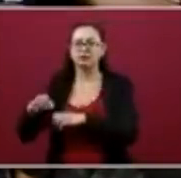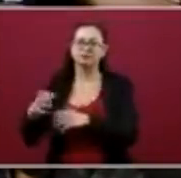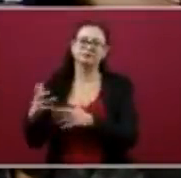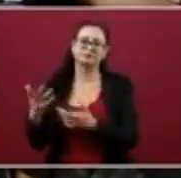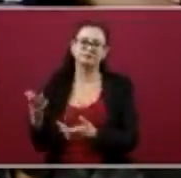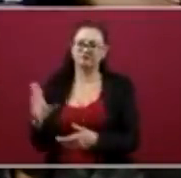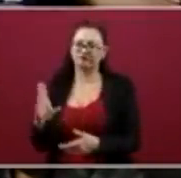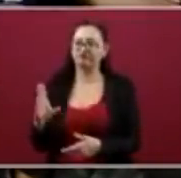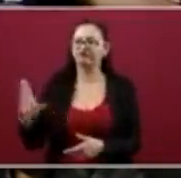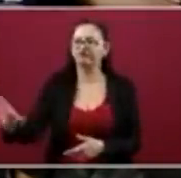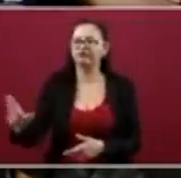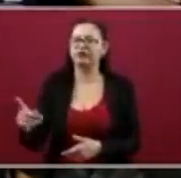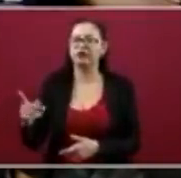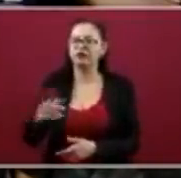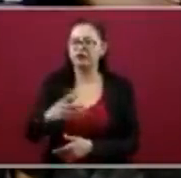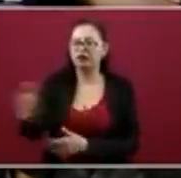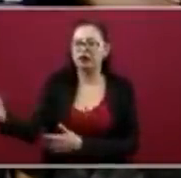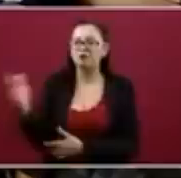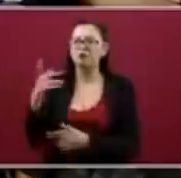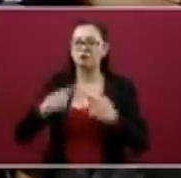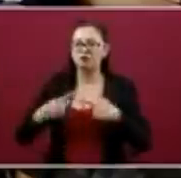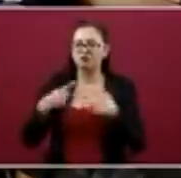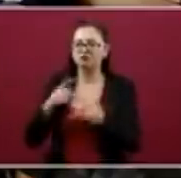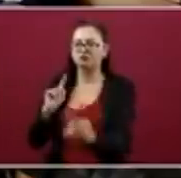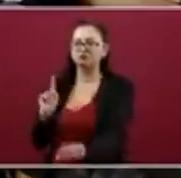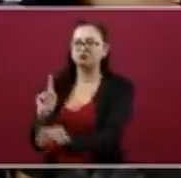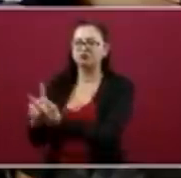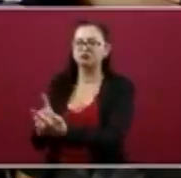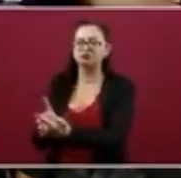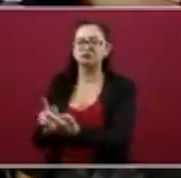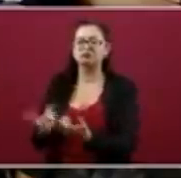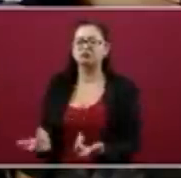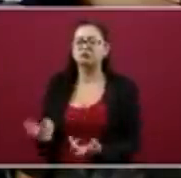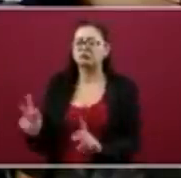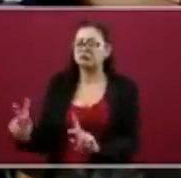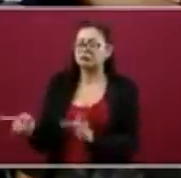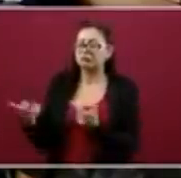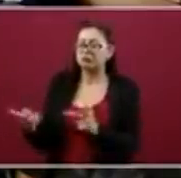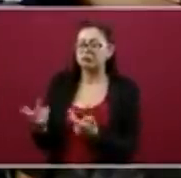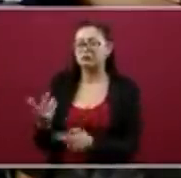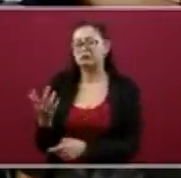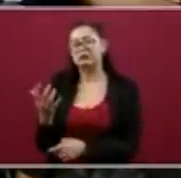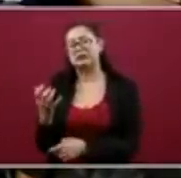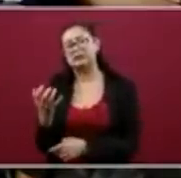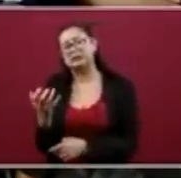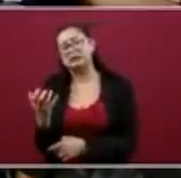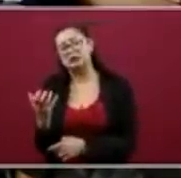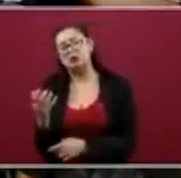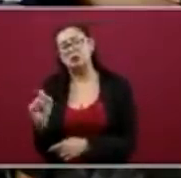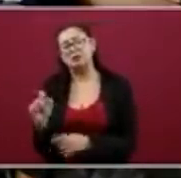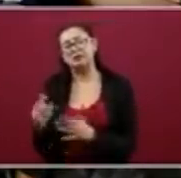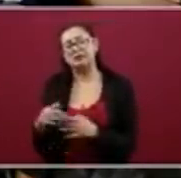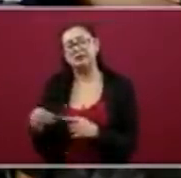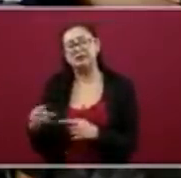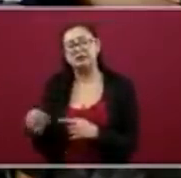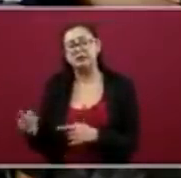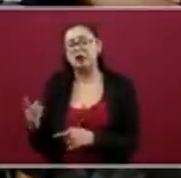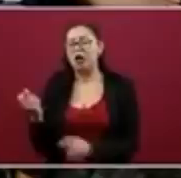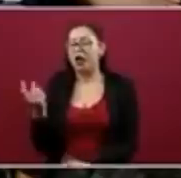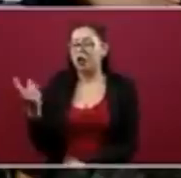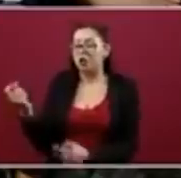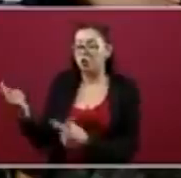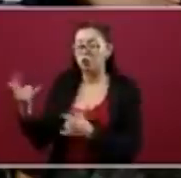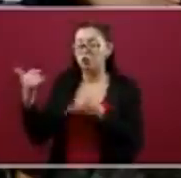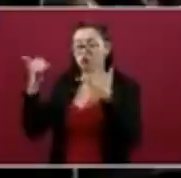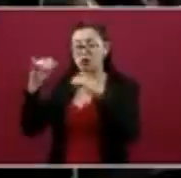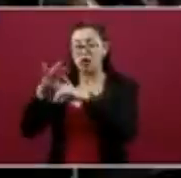intermediarios. Hay productores que están vendiendo la leche en 5.20. Hay productores de carne que